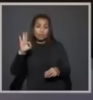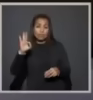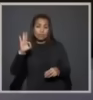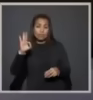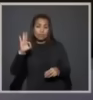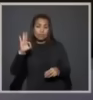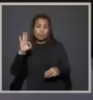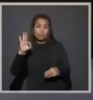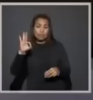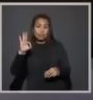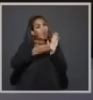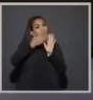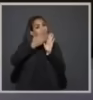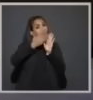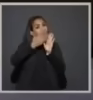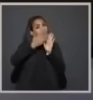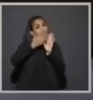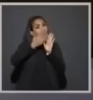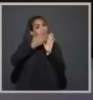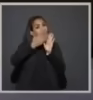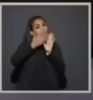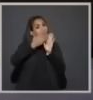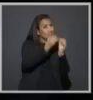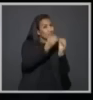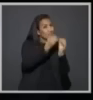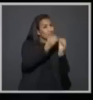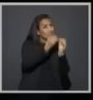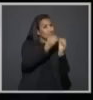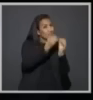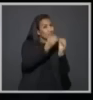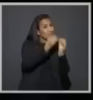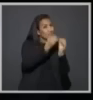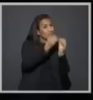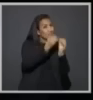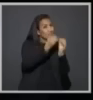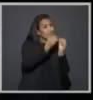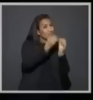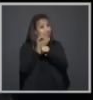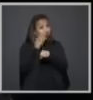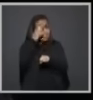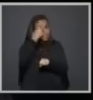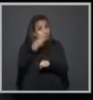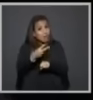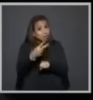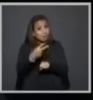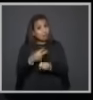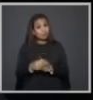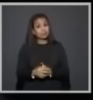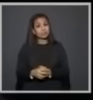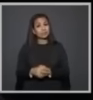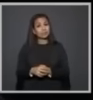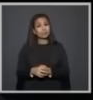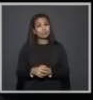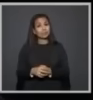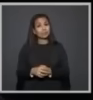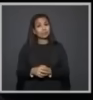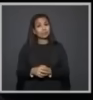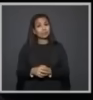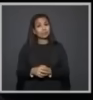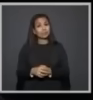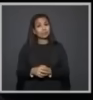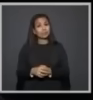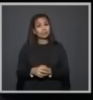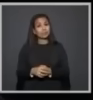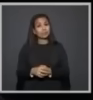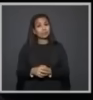están haciendo en el lago de Texcoco, en el Estado de México se está concentrando